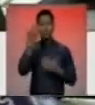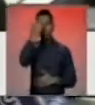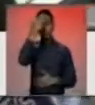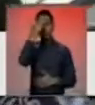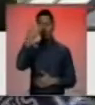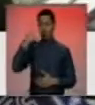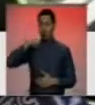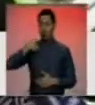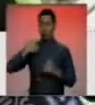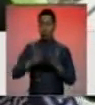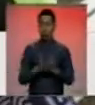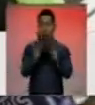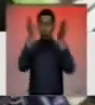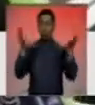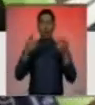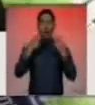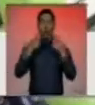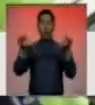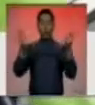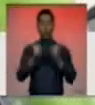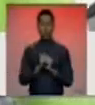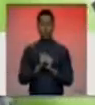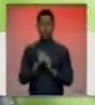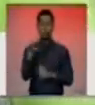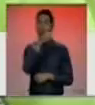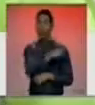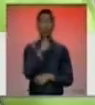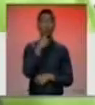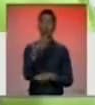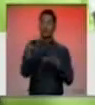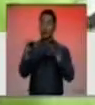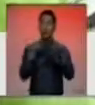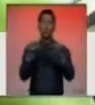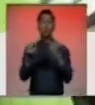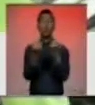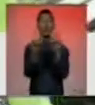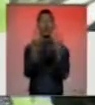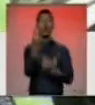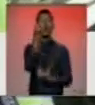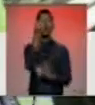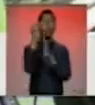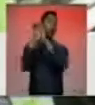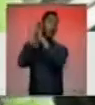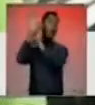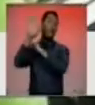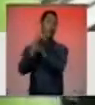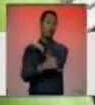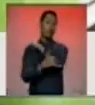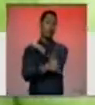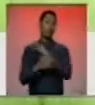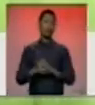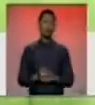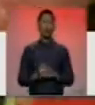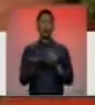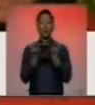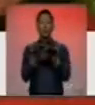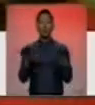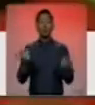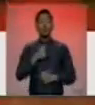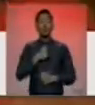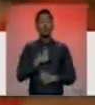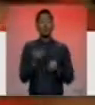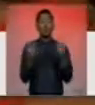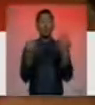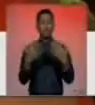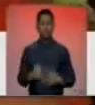publicado, pero en todo caso tiene que decirle al pueblo ecuatoriano cuánta plata tiene fuera del Ecuador. ¿Y cuántos bienes tiene? La polémica